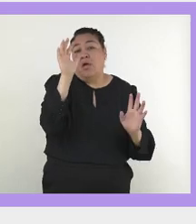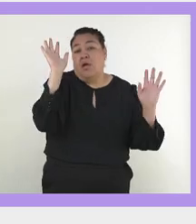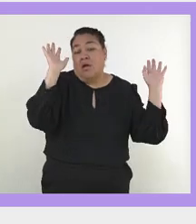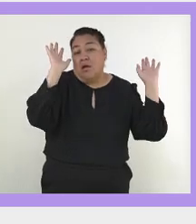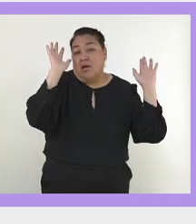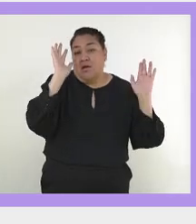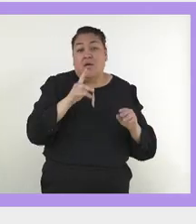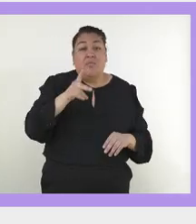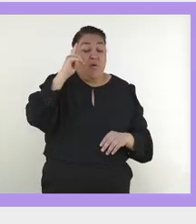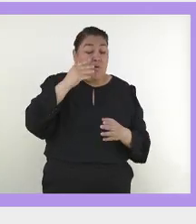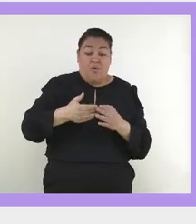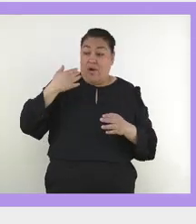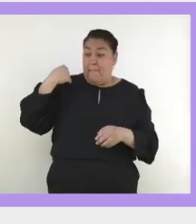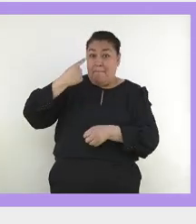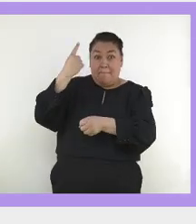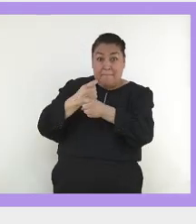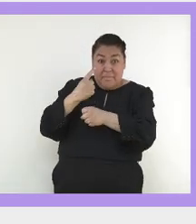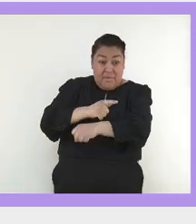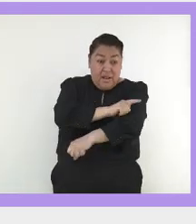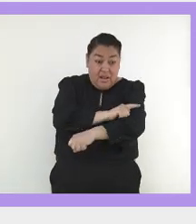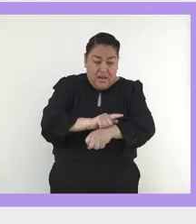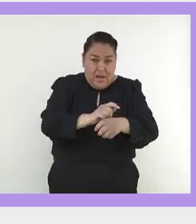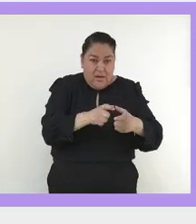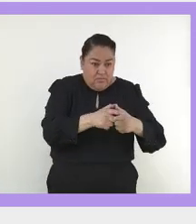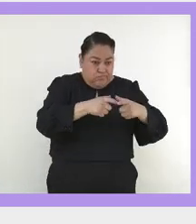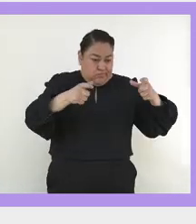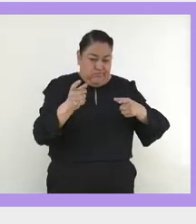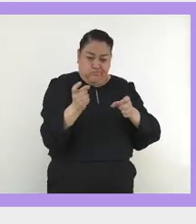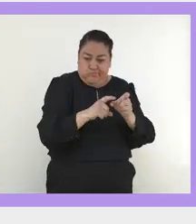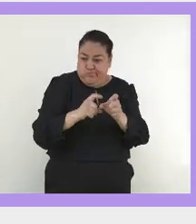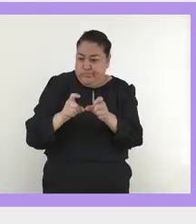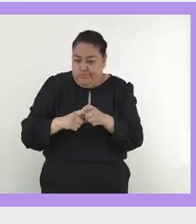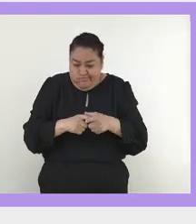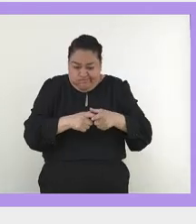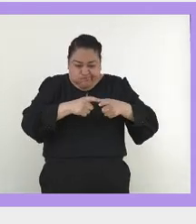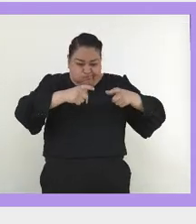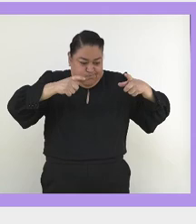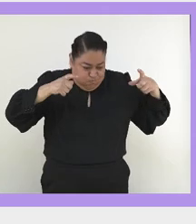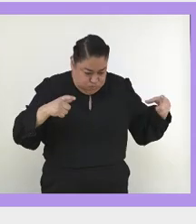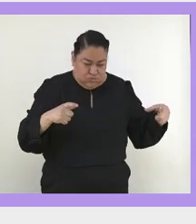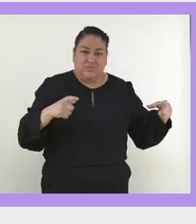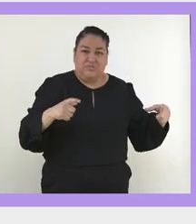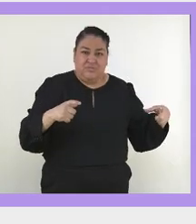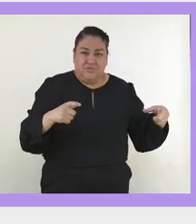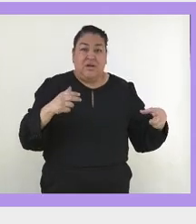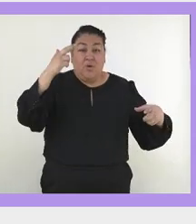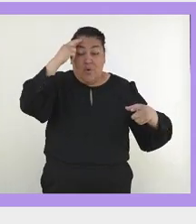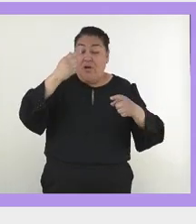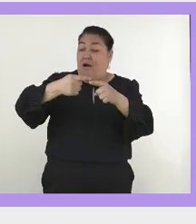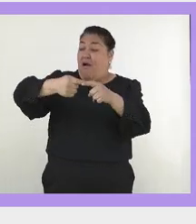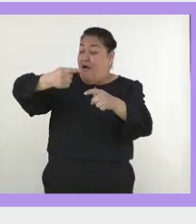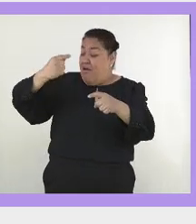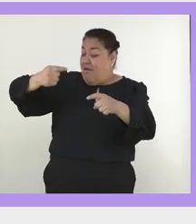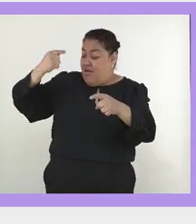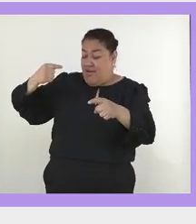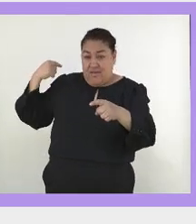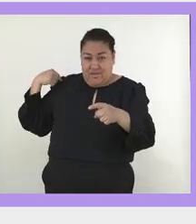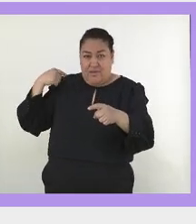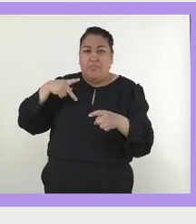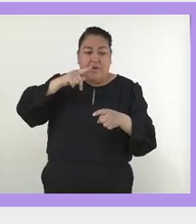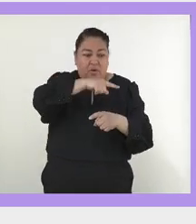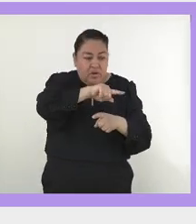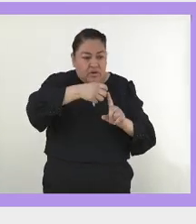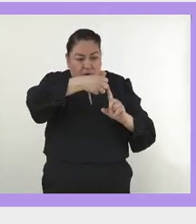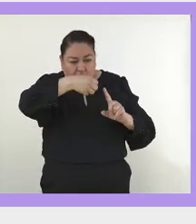hizo un Boom en el primer torneo la la selección fue un mundial antes de que hubiera una liga Bueno a varios mundiales pero sin estructura eso se puede caer